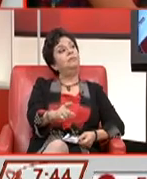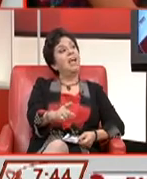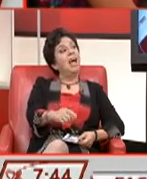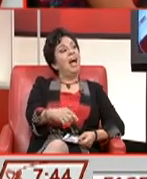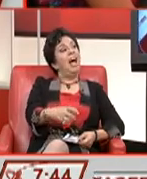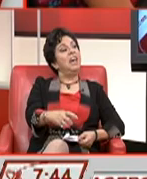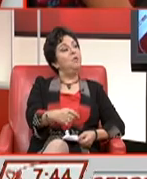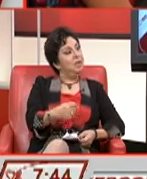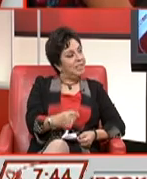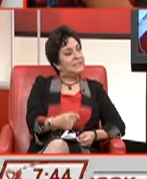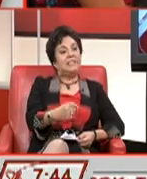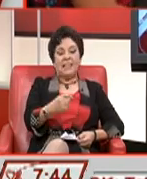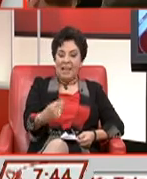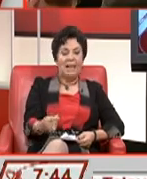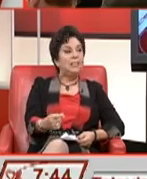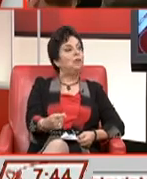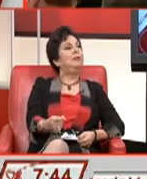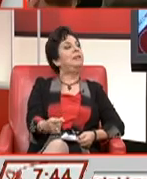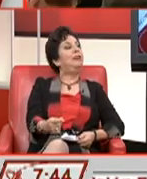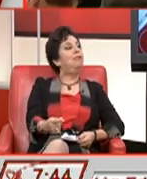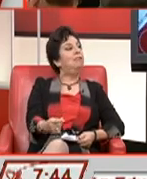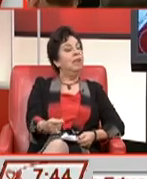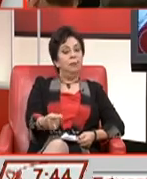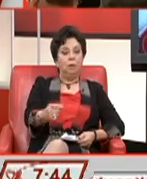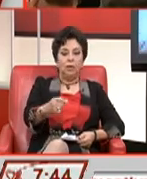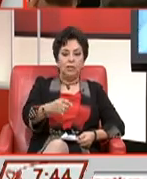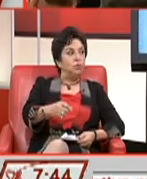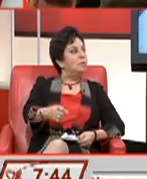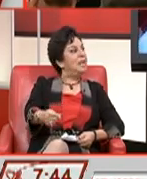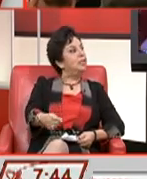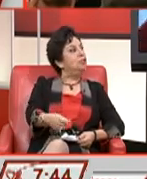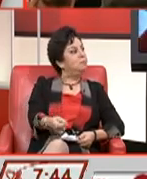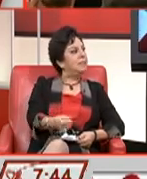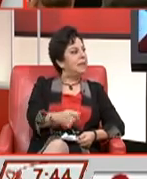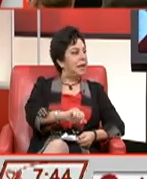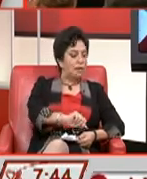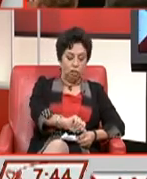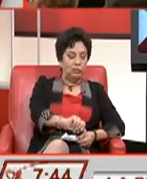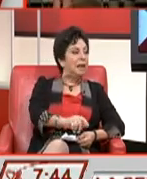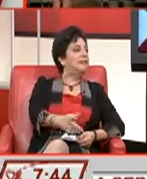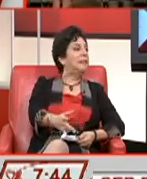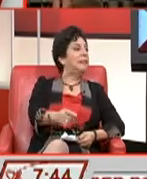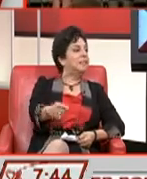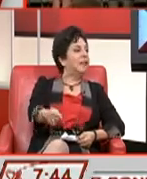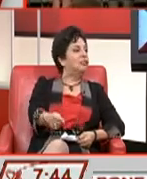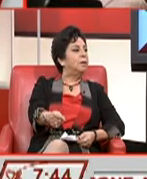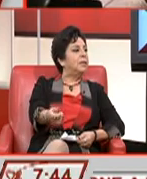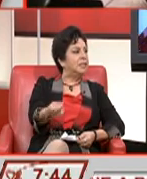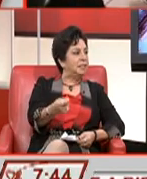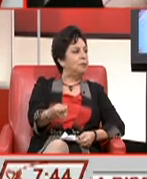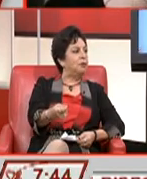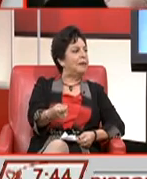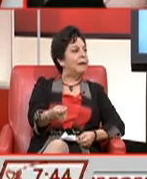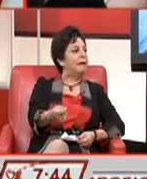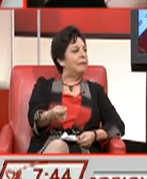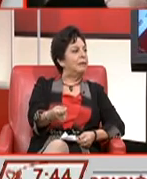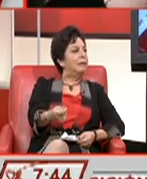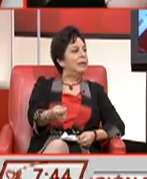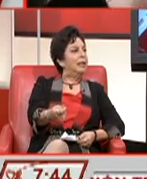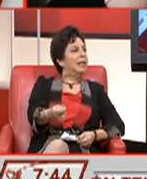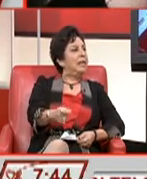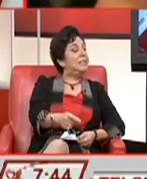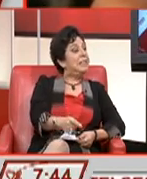ideológico. Hay mujeres que se ganan su dinero, pero que sus maridos pasan a las 2 de la tarde al salón de belleza por la